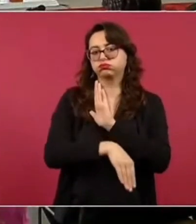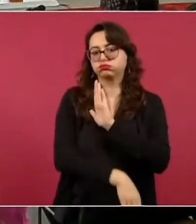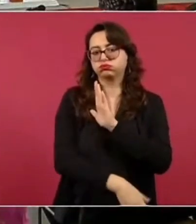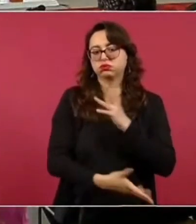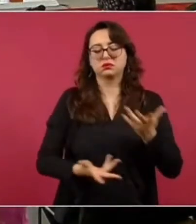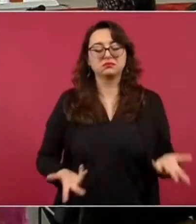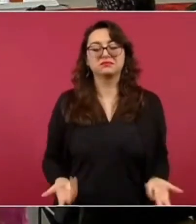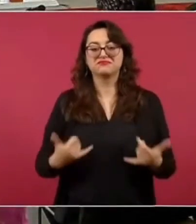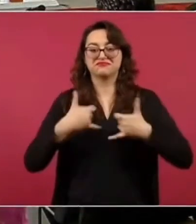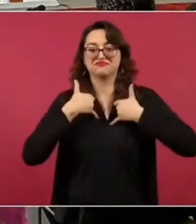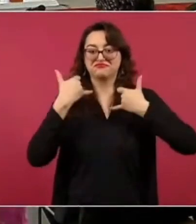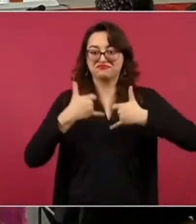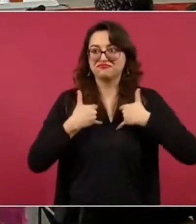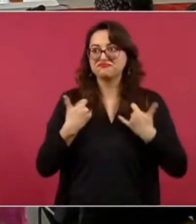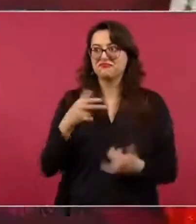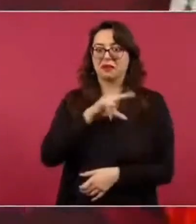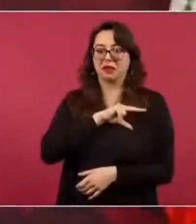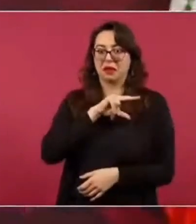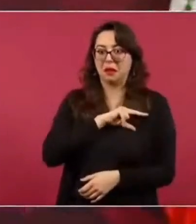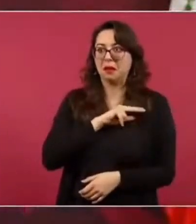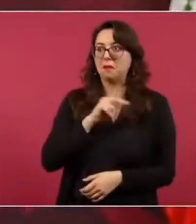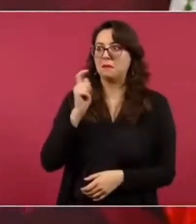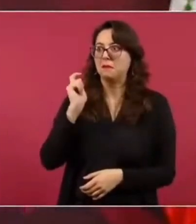abandono de los jóvenes